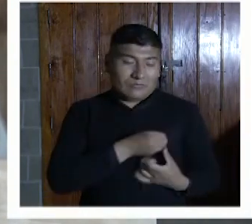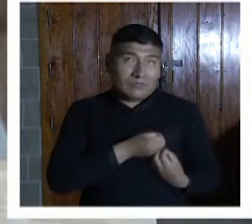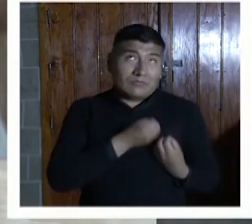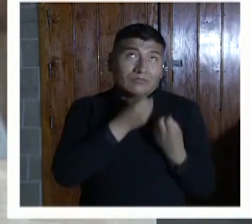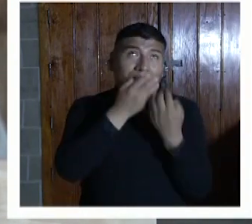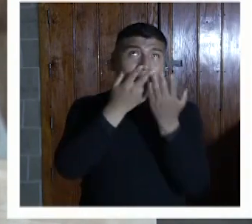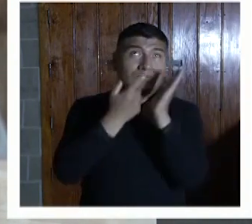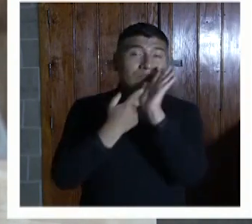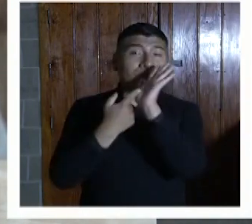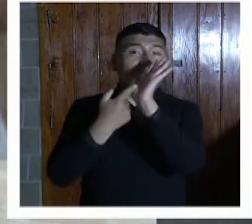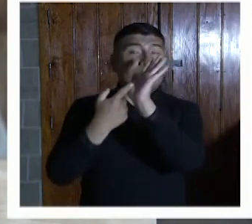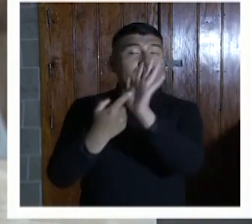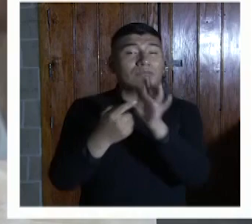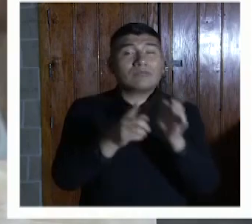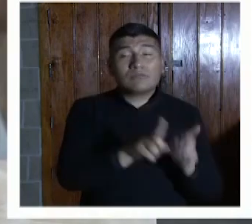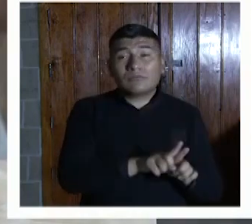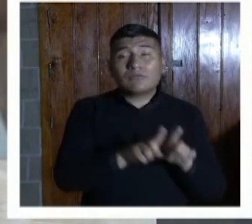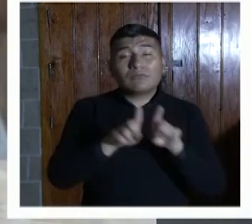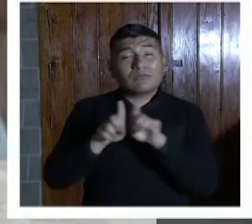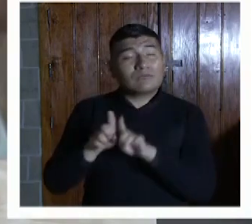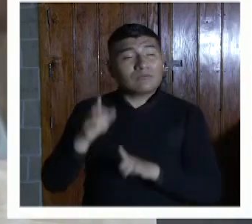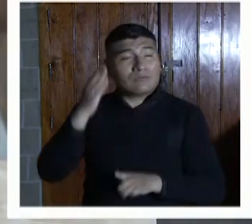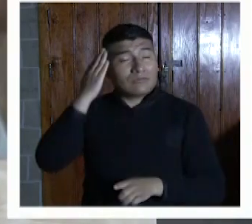También tus anhelos de que